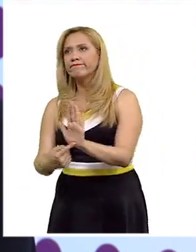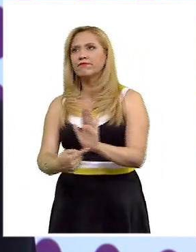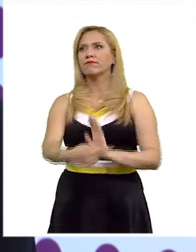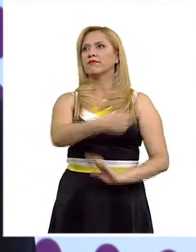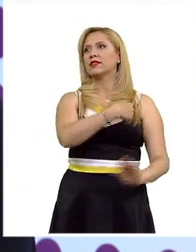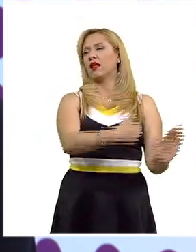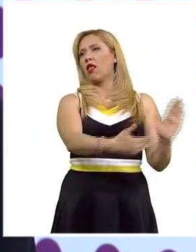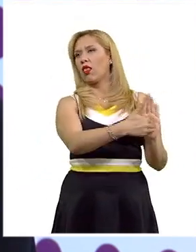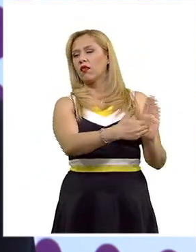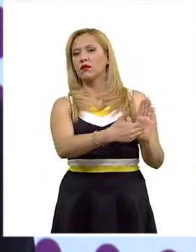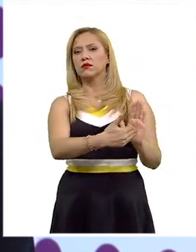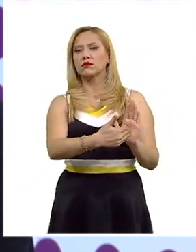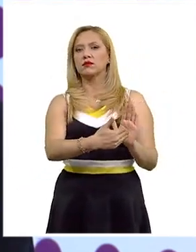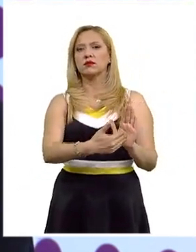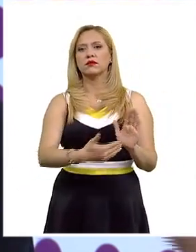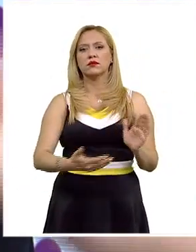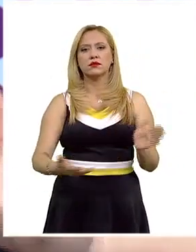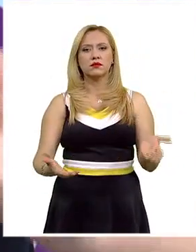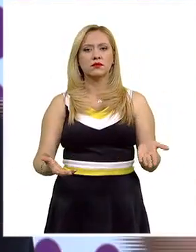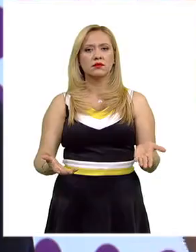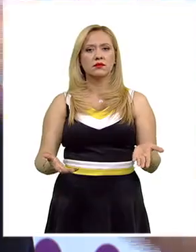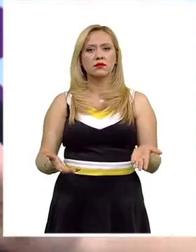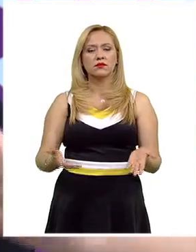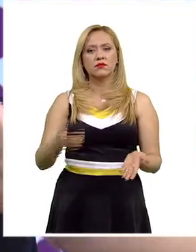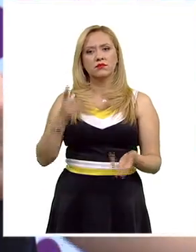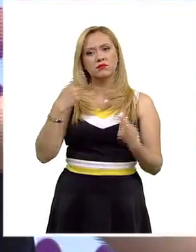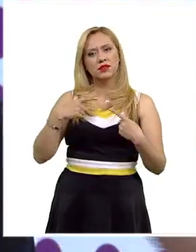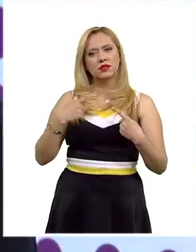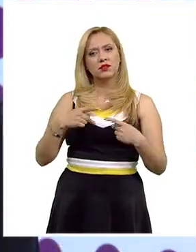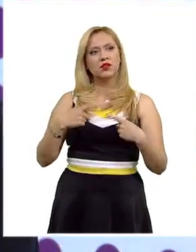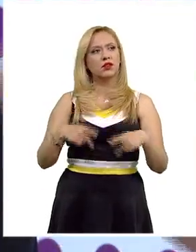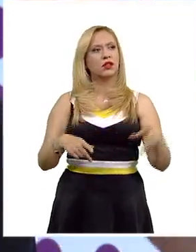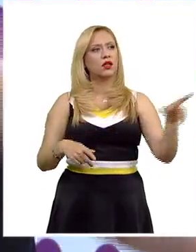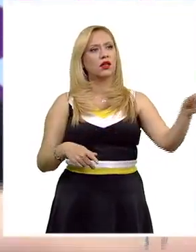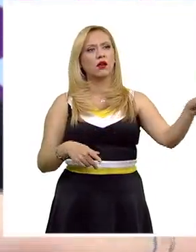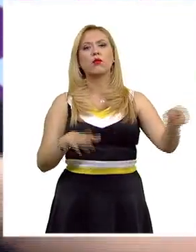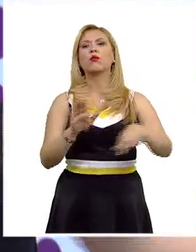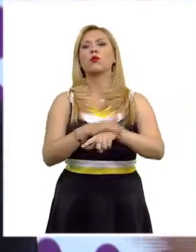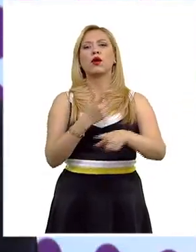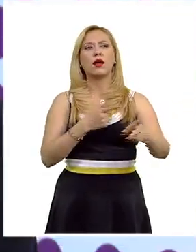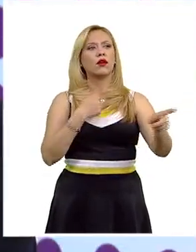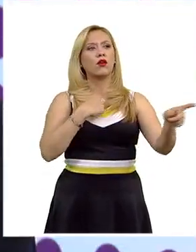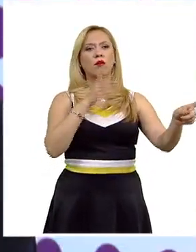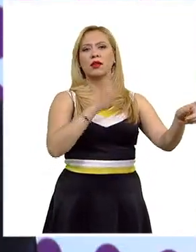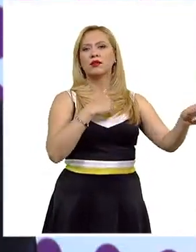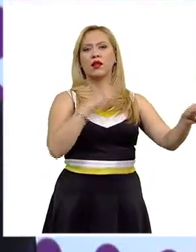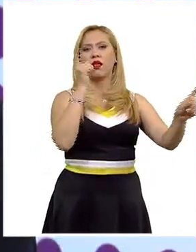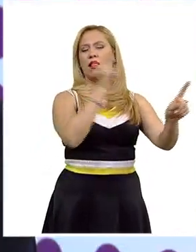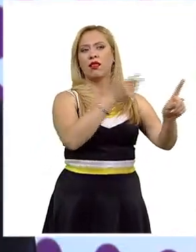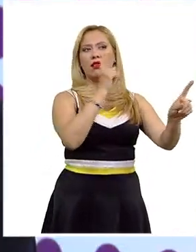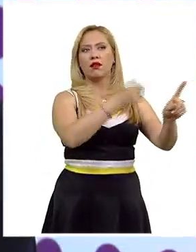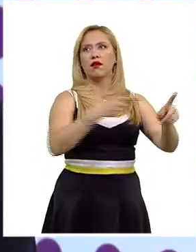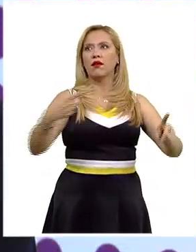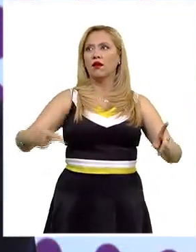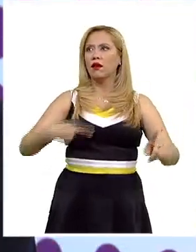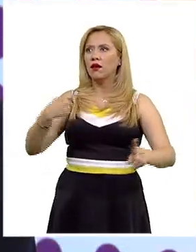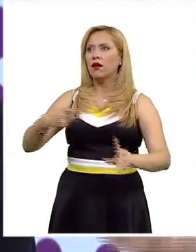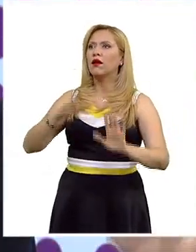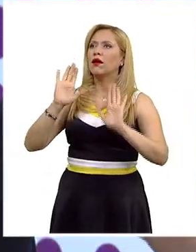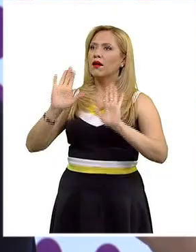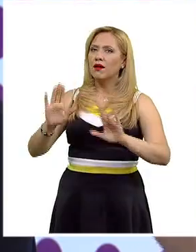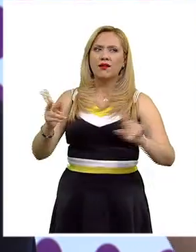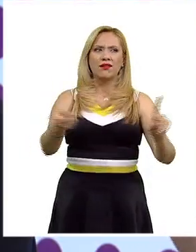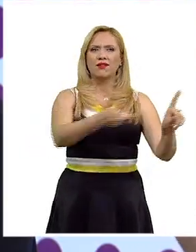significa que entonces estamos eximiendo un poco a la persona que lo hizo de decir por qué lo hizo, ¿no? O sea, me preguntan a mí más bien qué me pasó en lugar